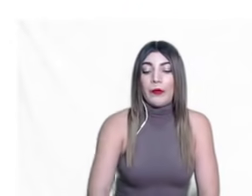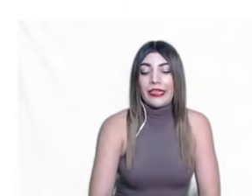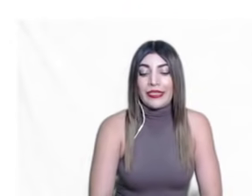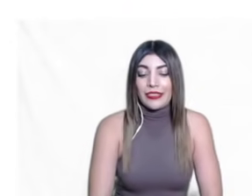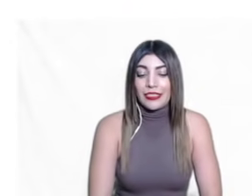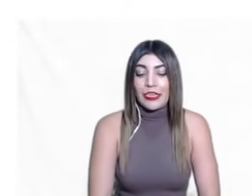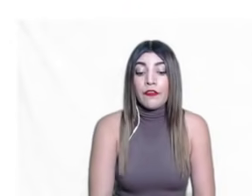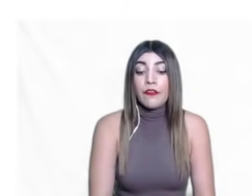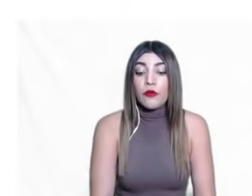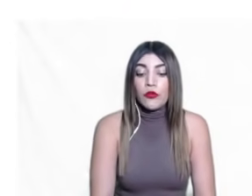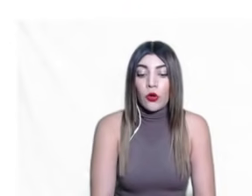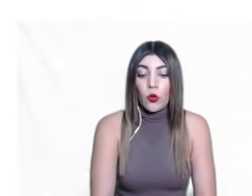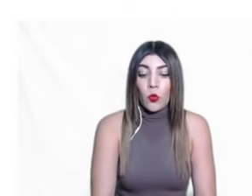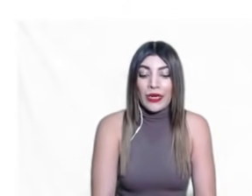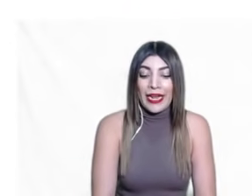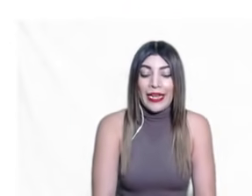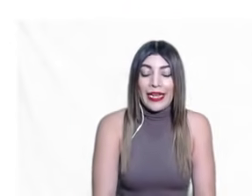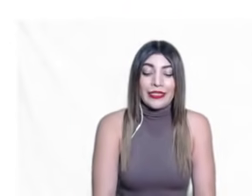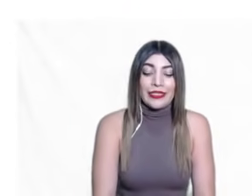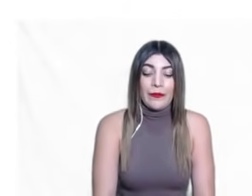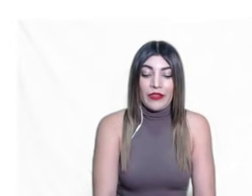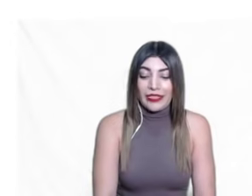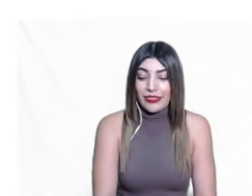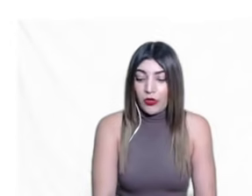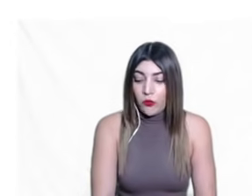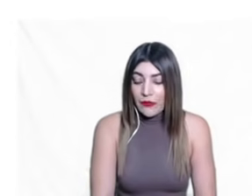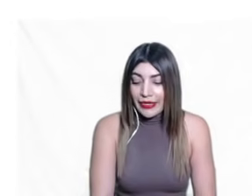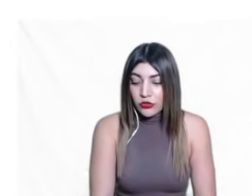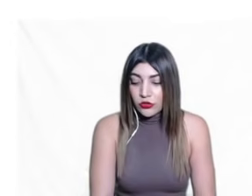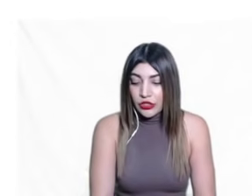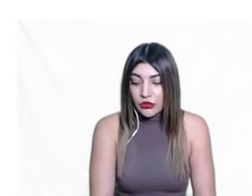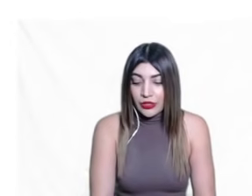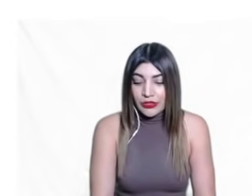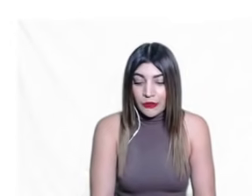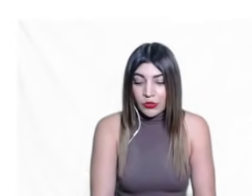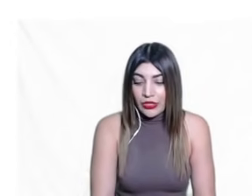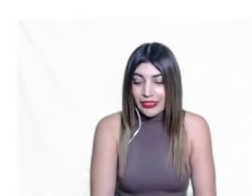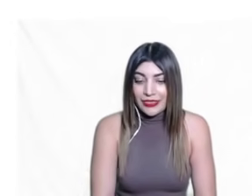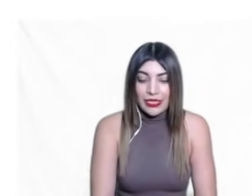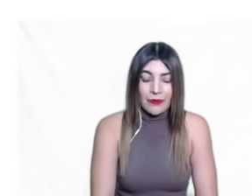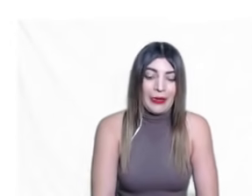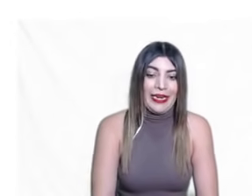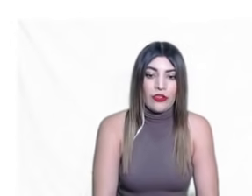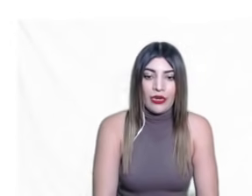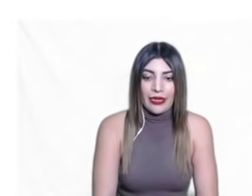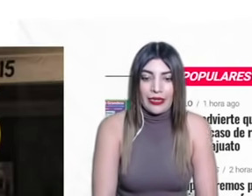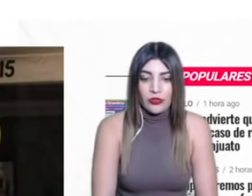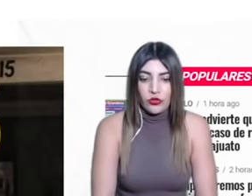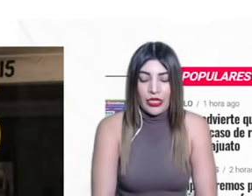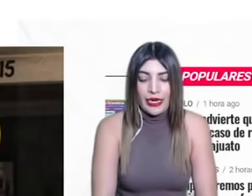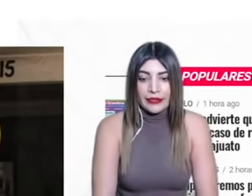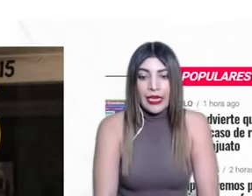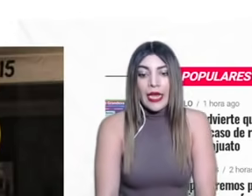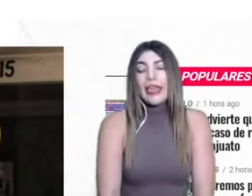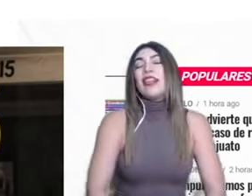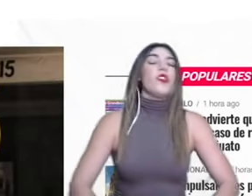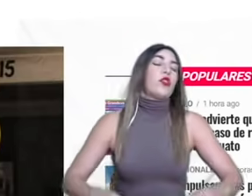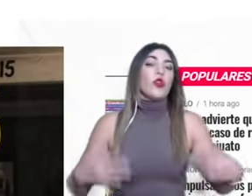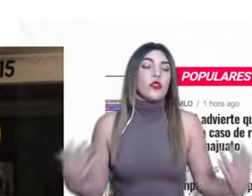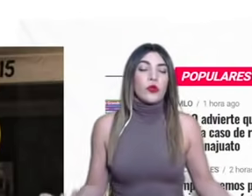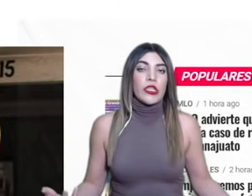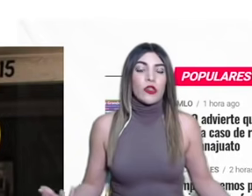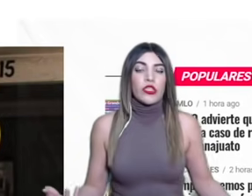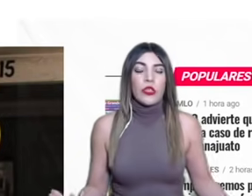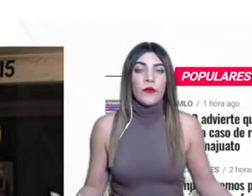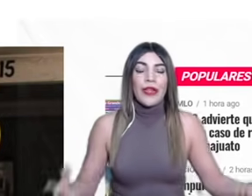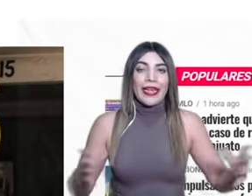invado competencias. Infundo una sentencia. ¿Cómo ven estos señores, amigos? Ahí se están peleando en las redes sociales. Y no son